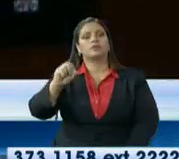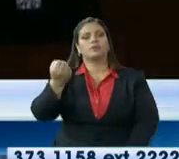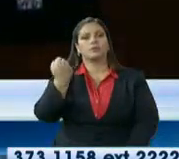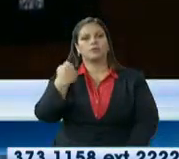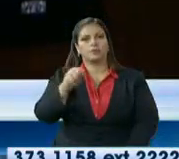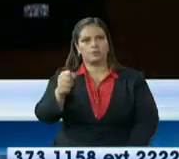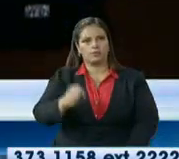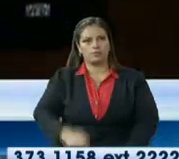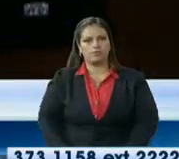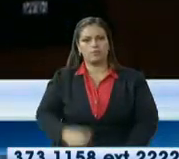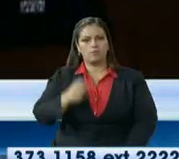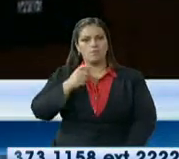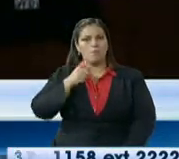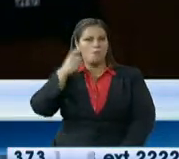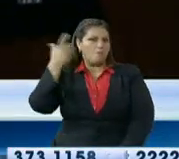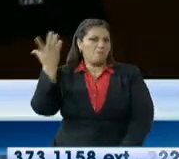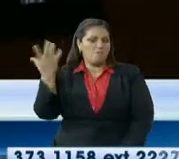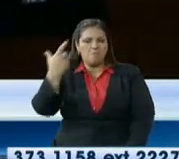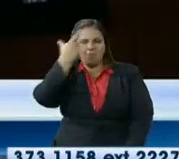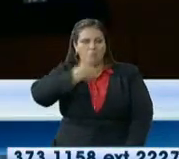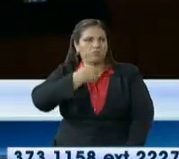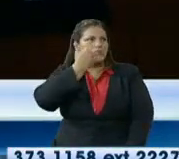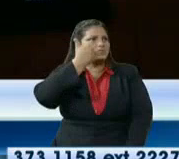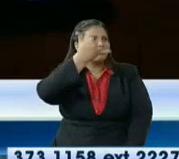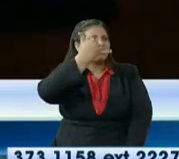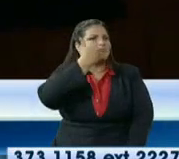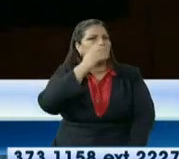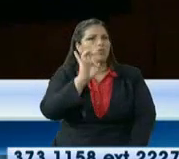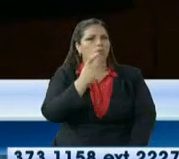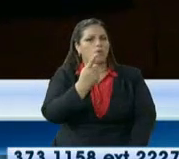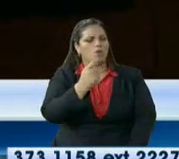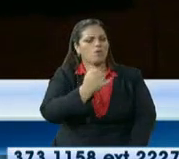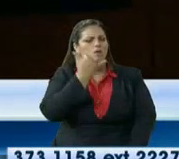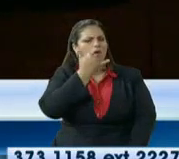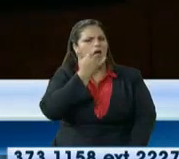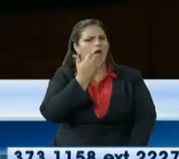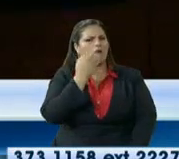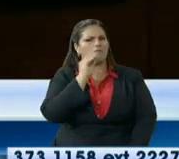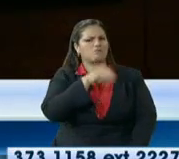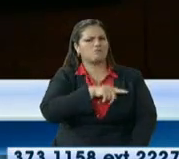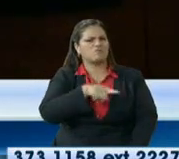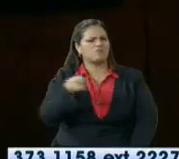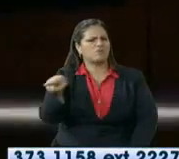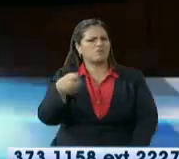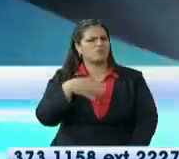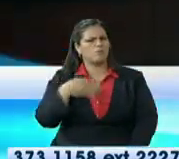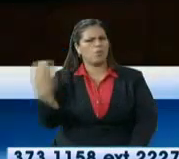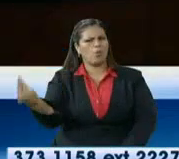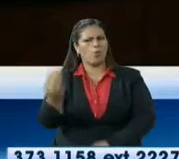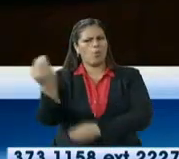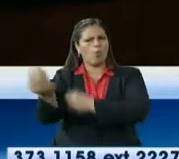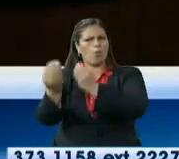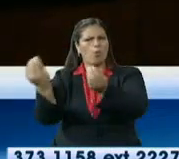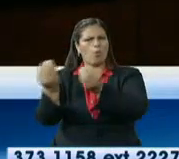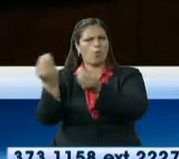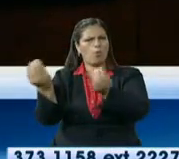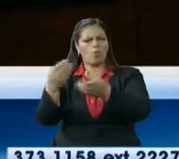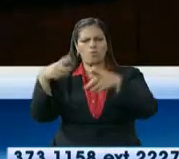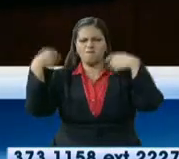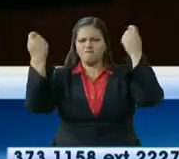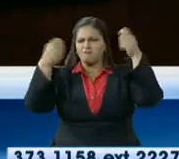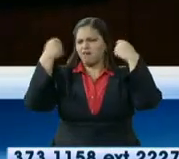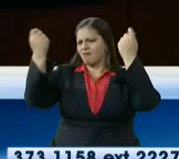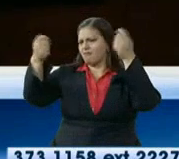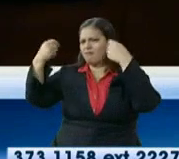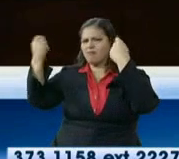de auxilio o de llamada al 911 en que los moradores del sector pusieron en alerta de que en el domicilio estaban menores de edad